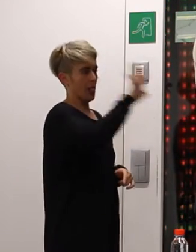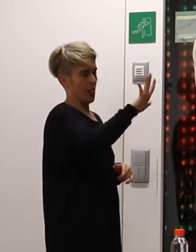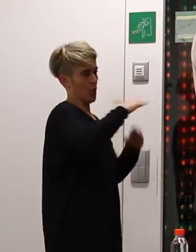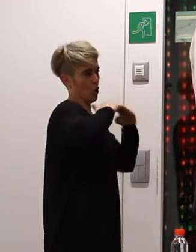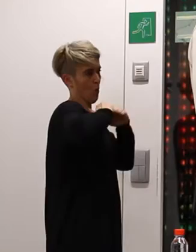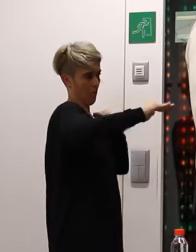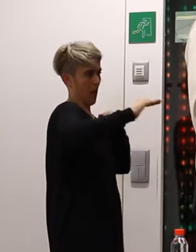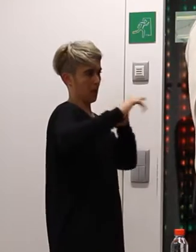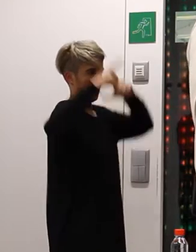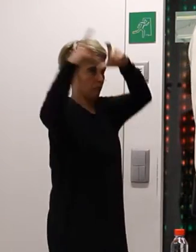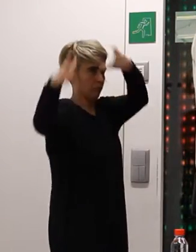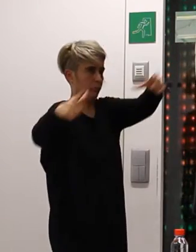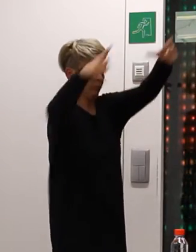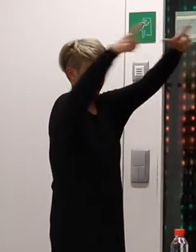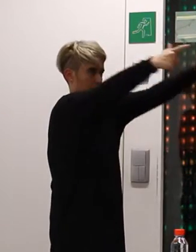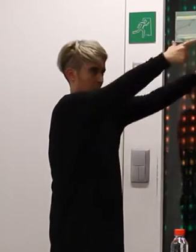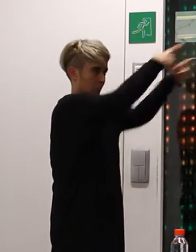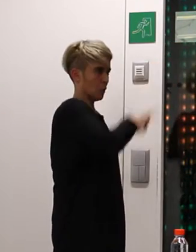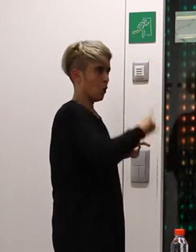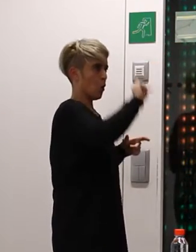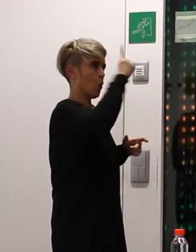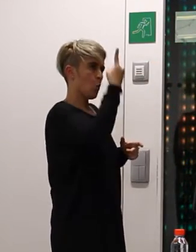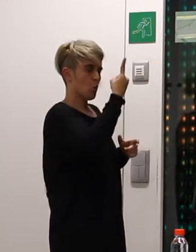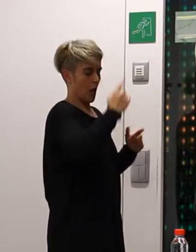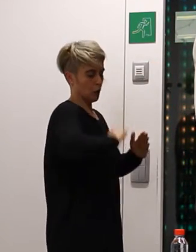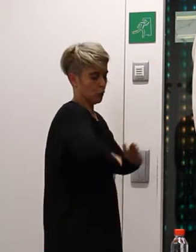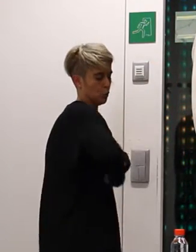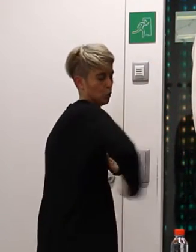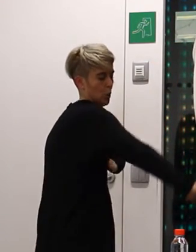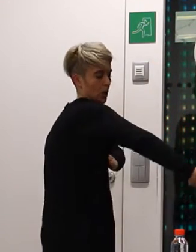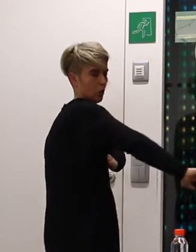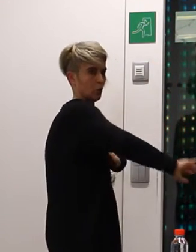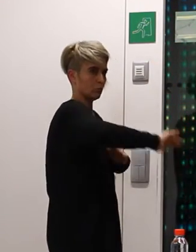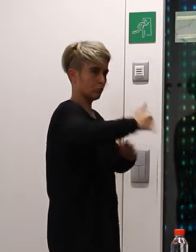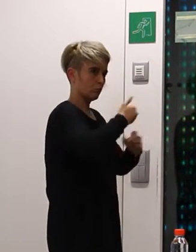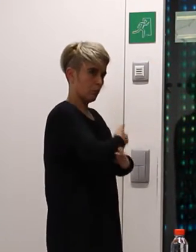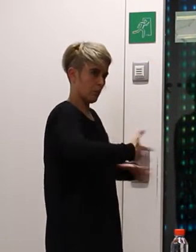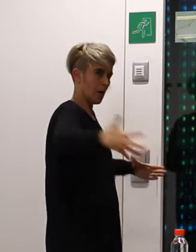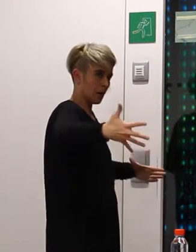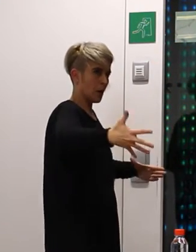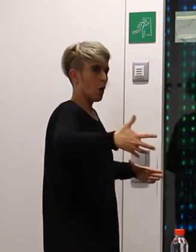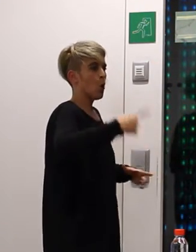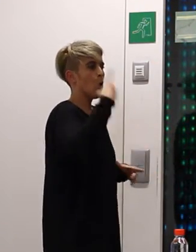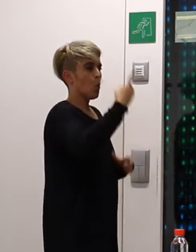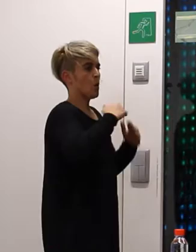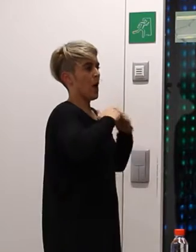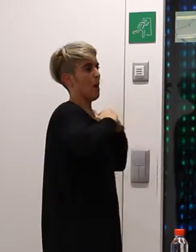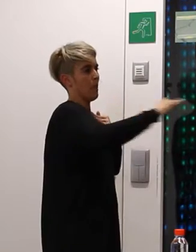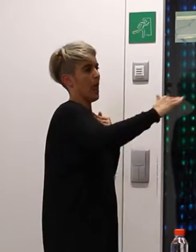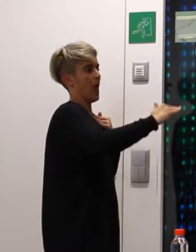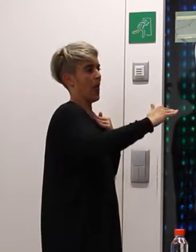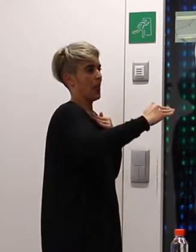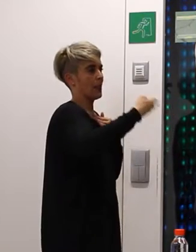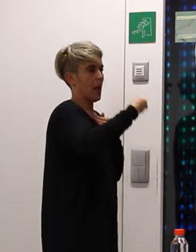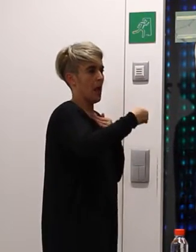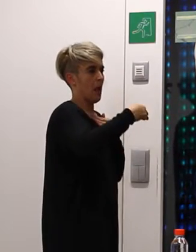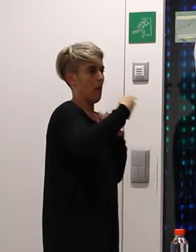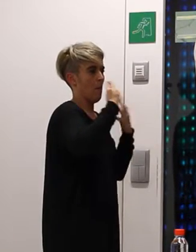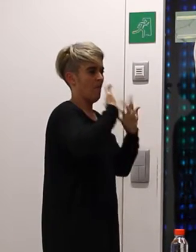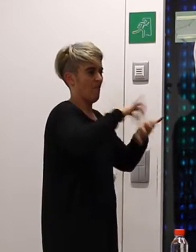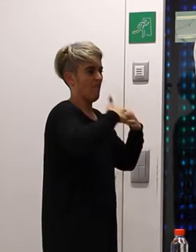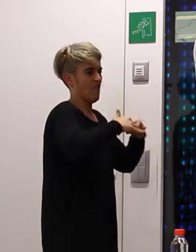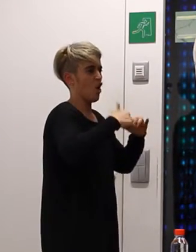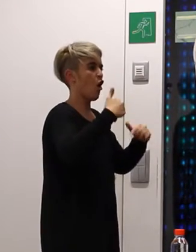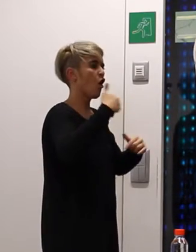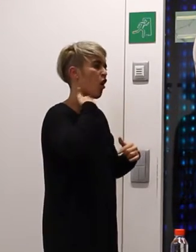una especialmente grande sobre el suelo, una planta de biogás. Para que os hagáis una idea de lo que estamos